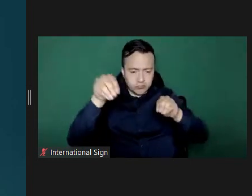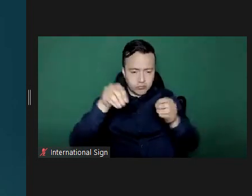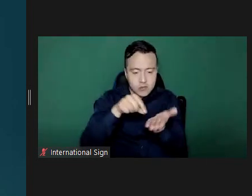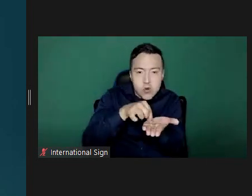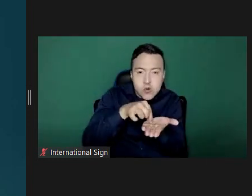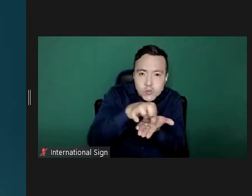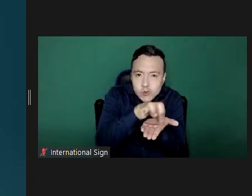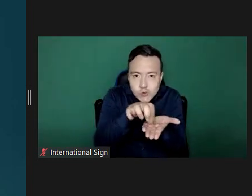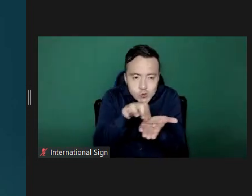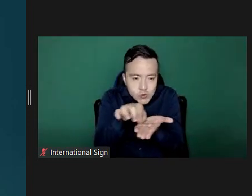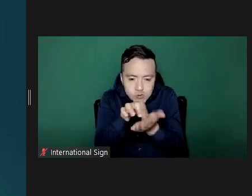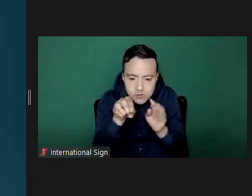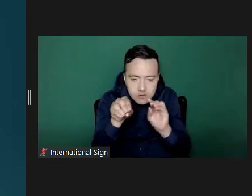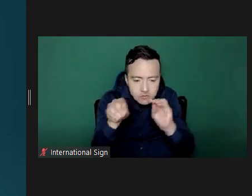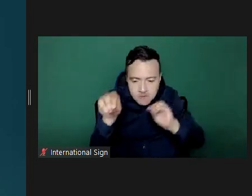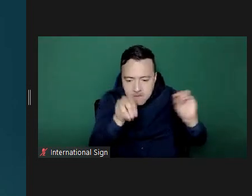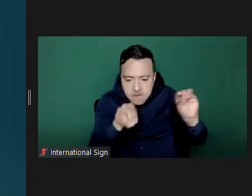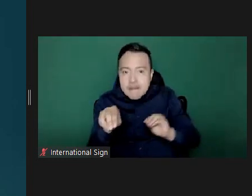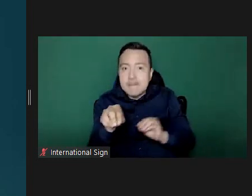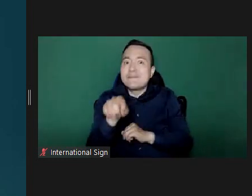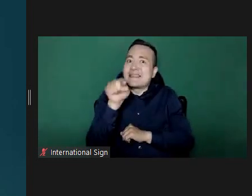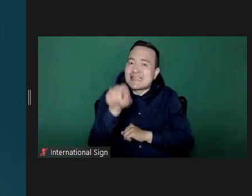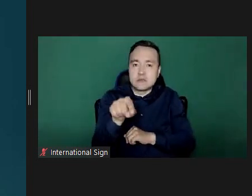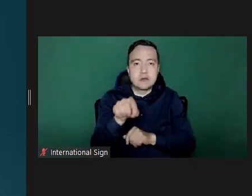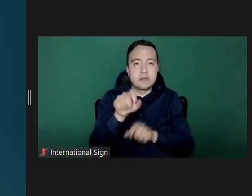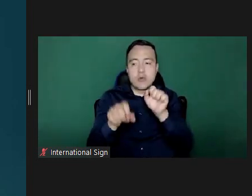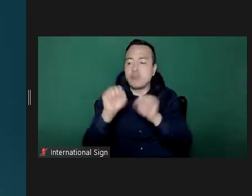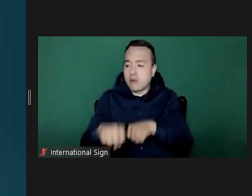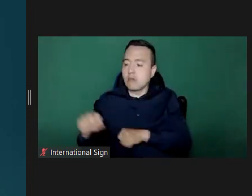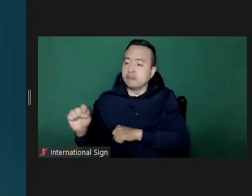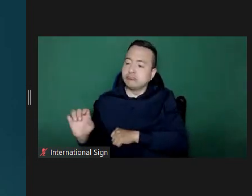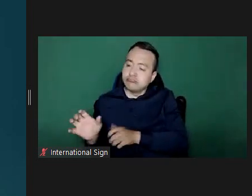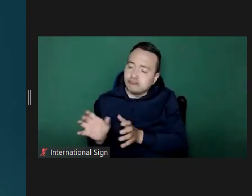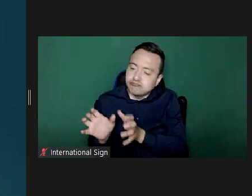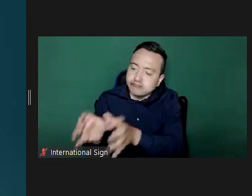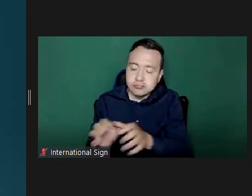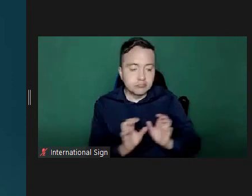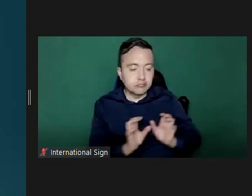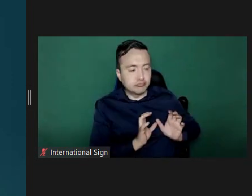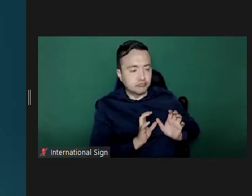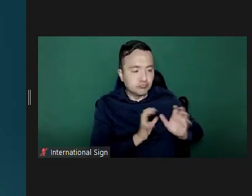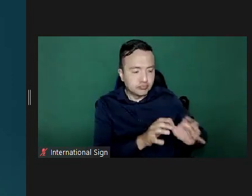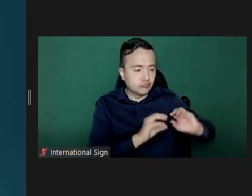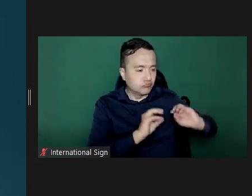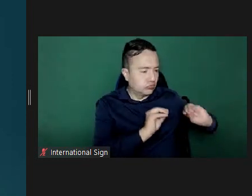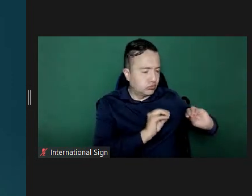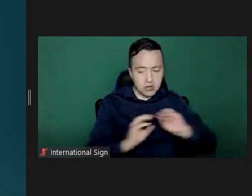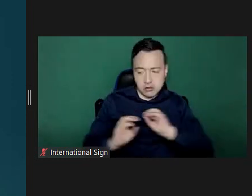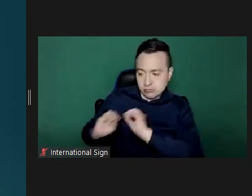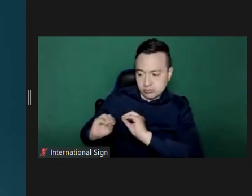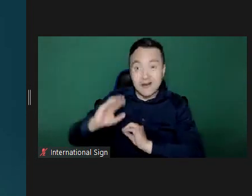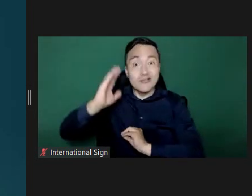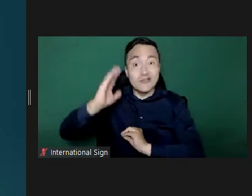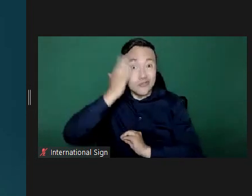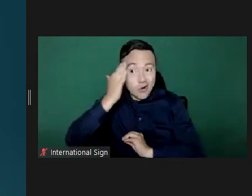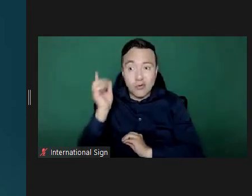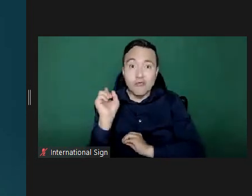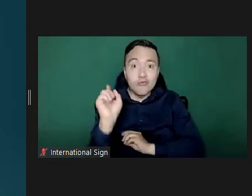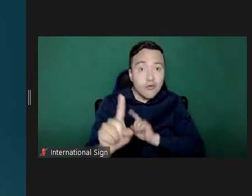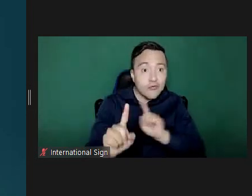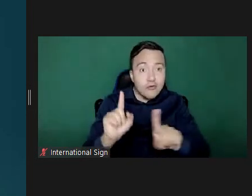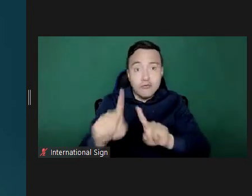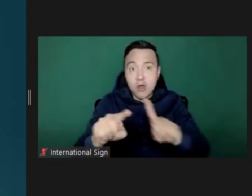dando capacitación para que tengan las destrezas necesarias para enfrentar los desafíos que